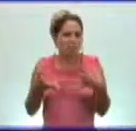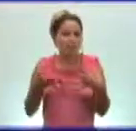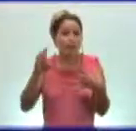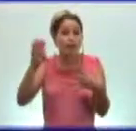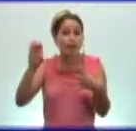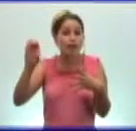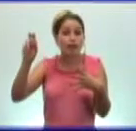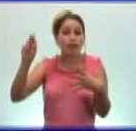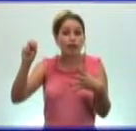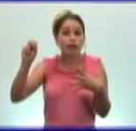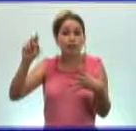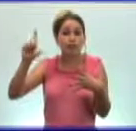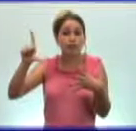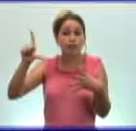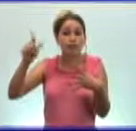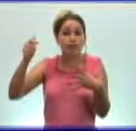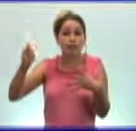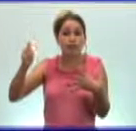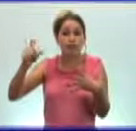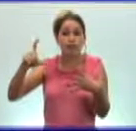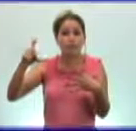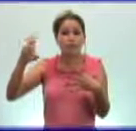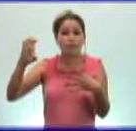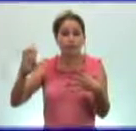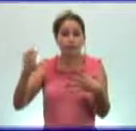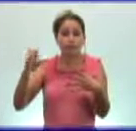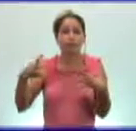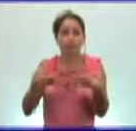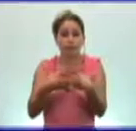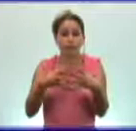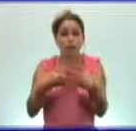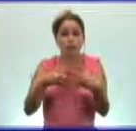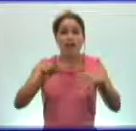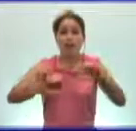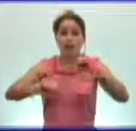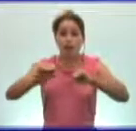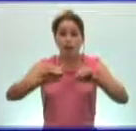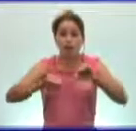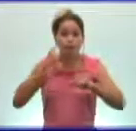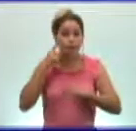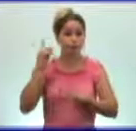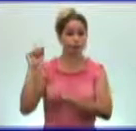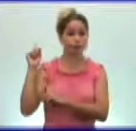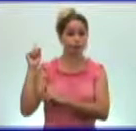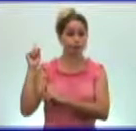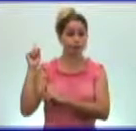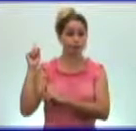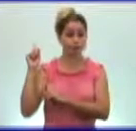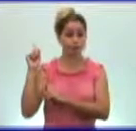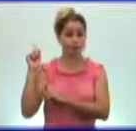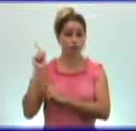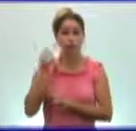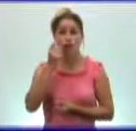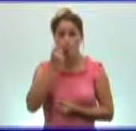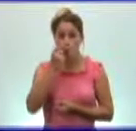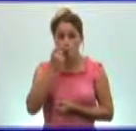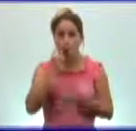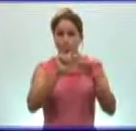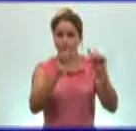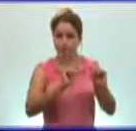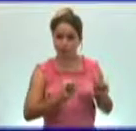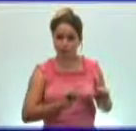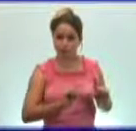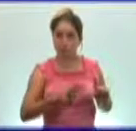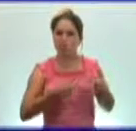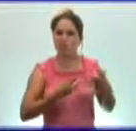enlaces químicos, vamos a tener en cuenta la definición que plantea Carl Linus Pauling, que nos dice que existe un enlace